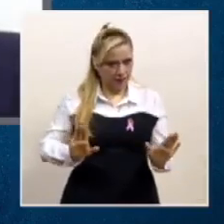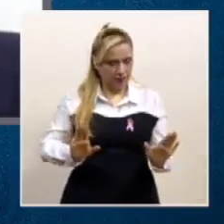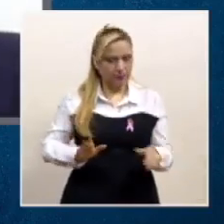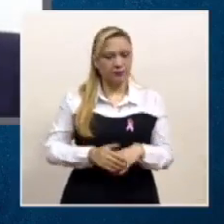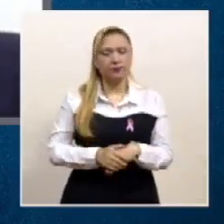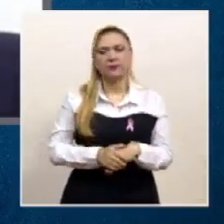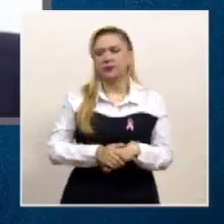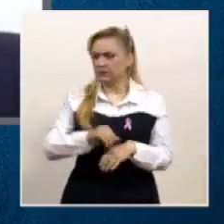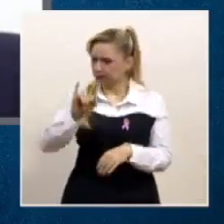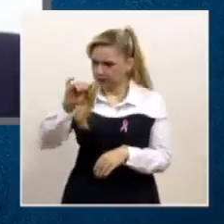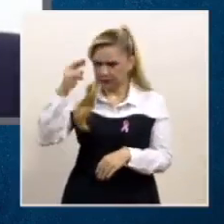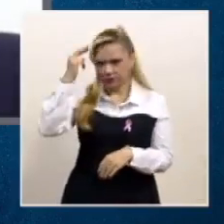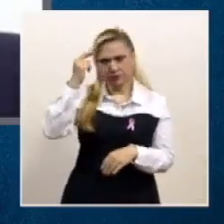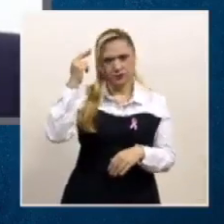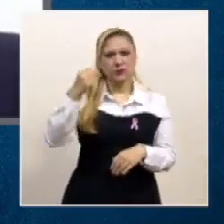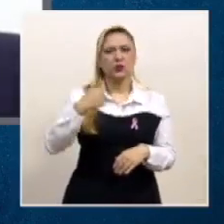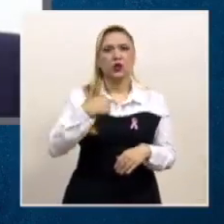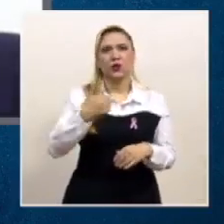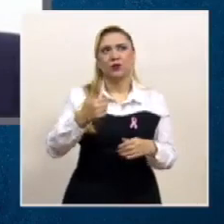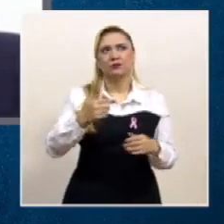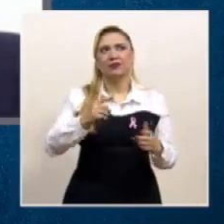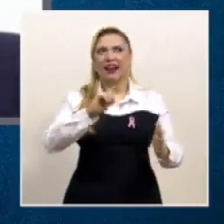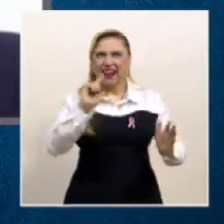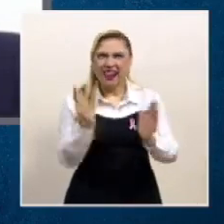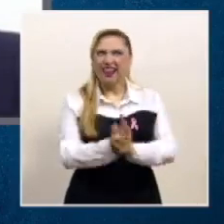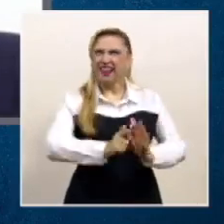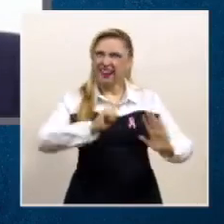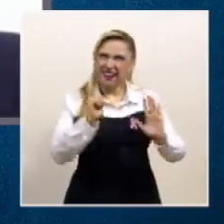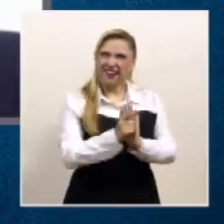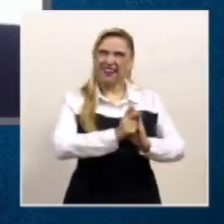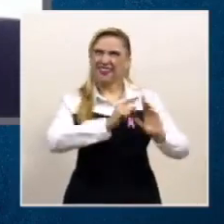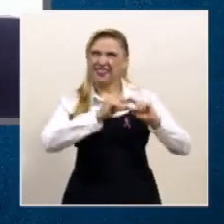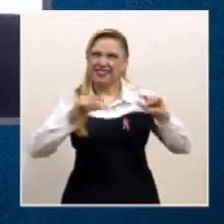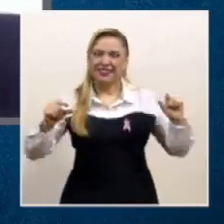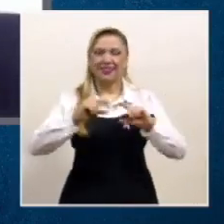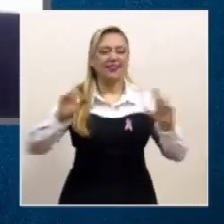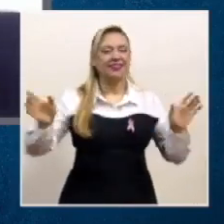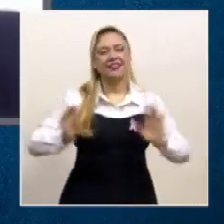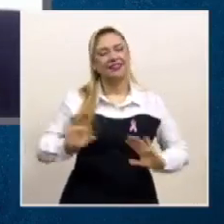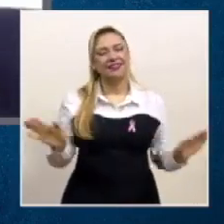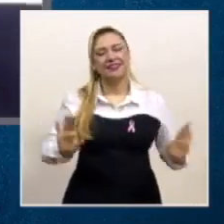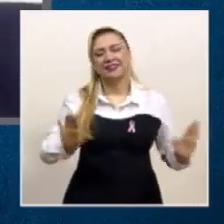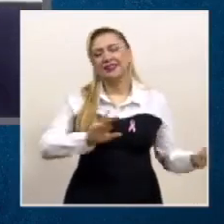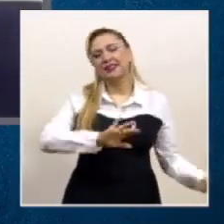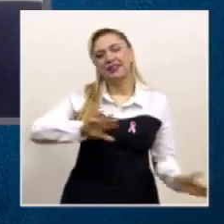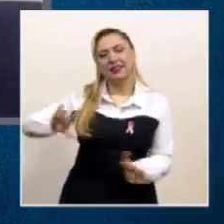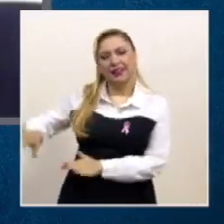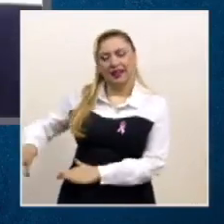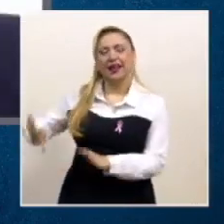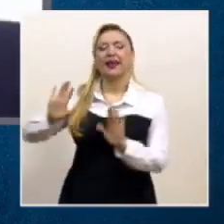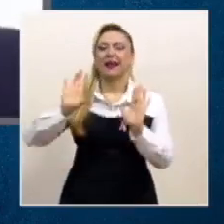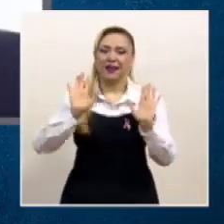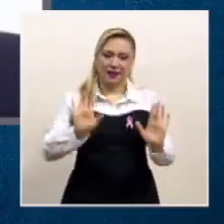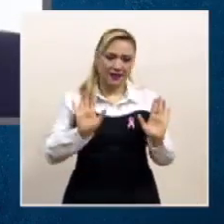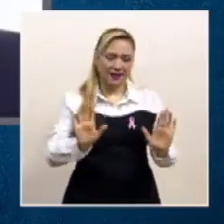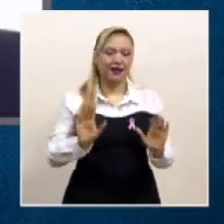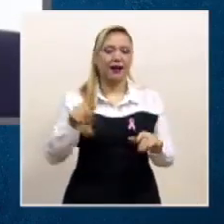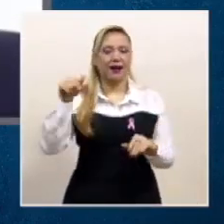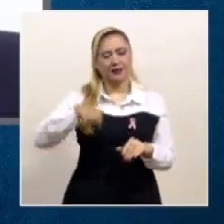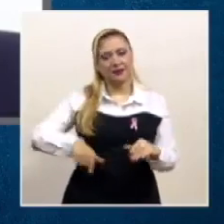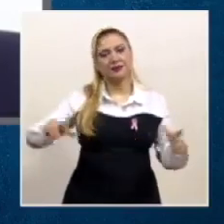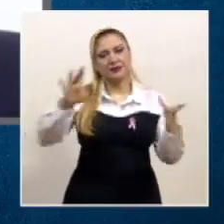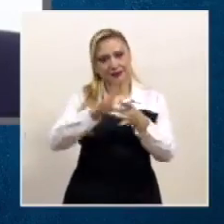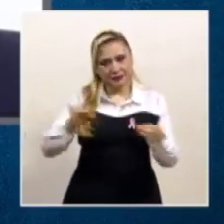ánimo de ser tan técnicos y de estar con precisiones jurídicas, que no es lo propio